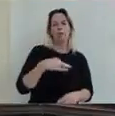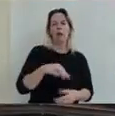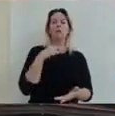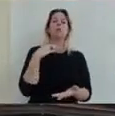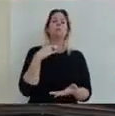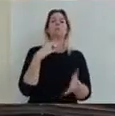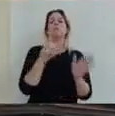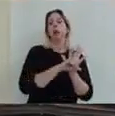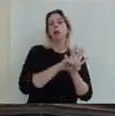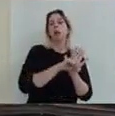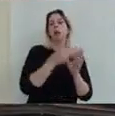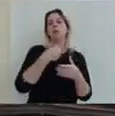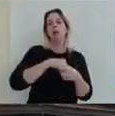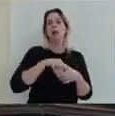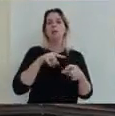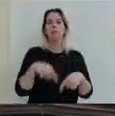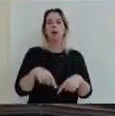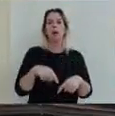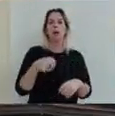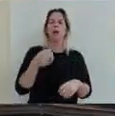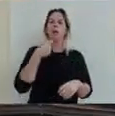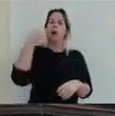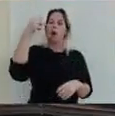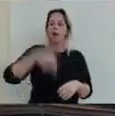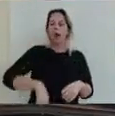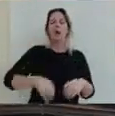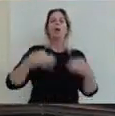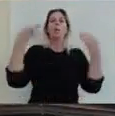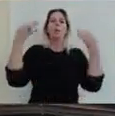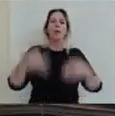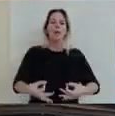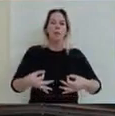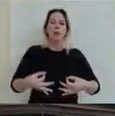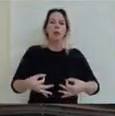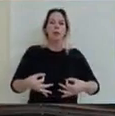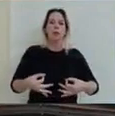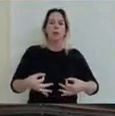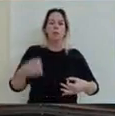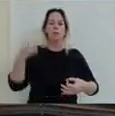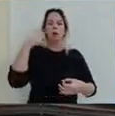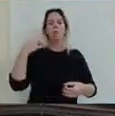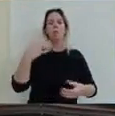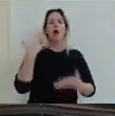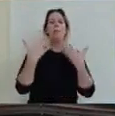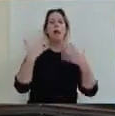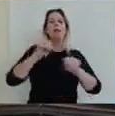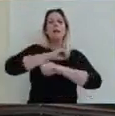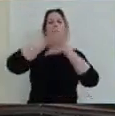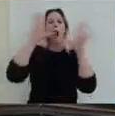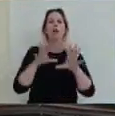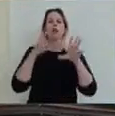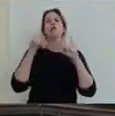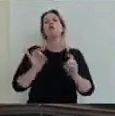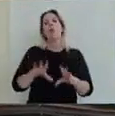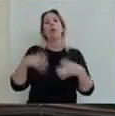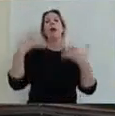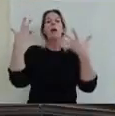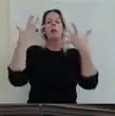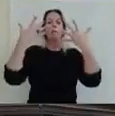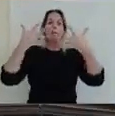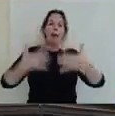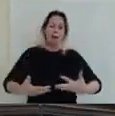se trata de montos, y vuelvo a insistir con el tema de la transparencia. Y si hay alguien que tiene que decir